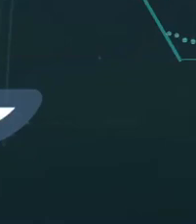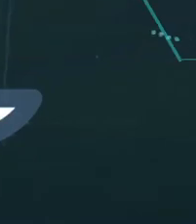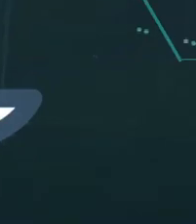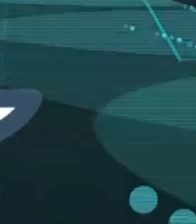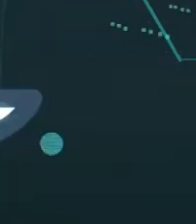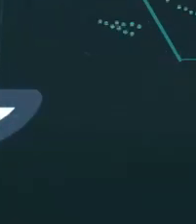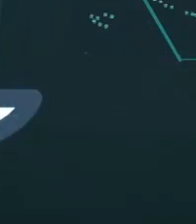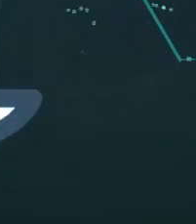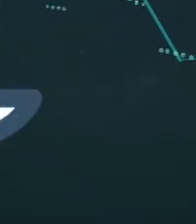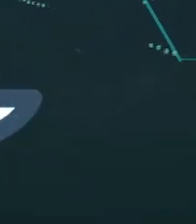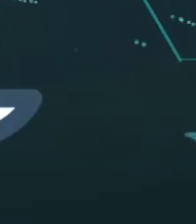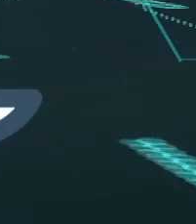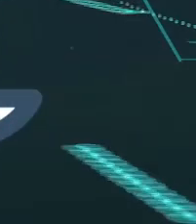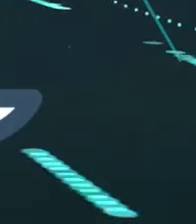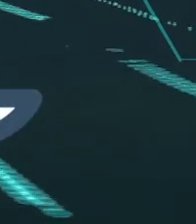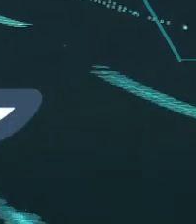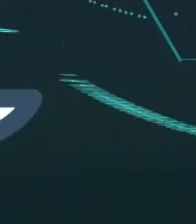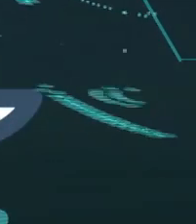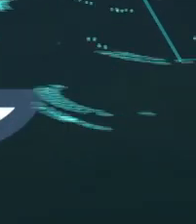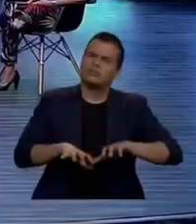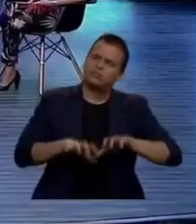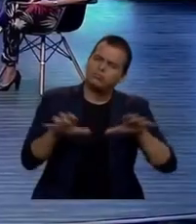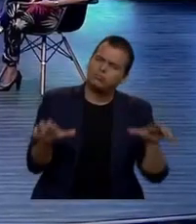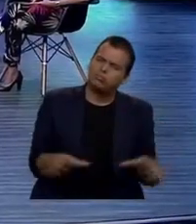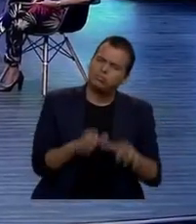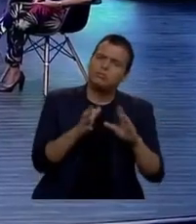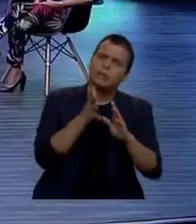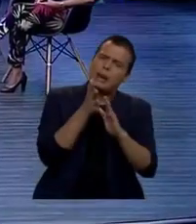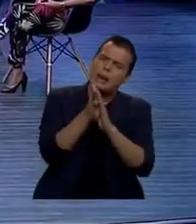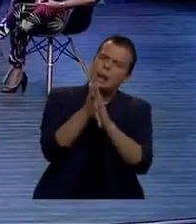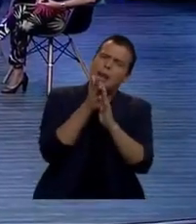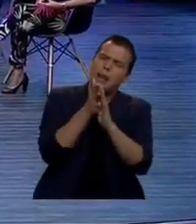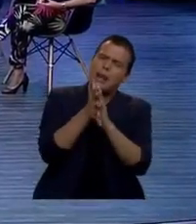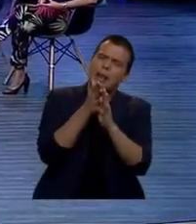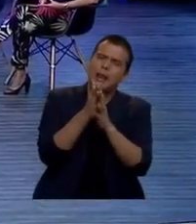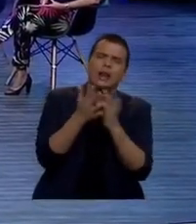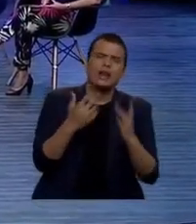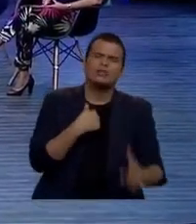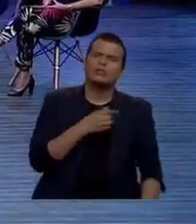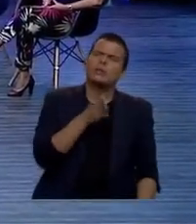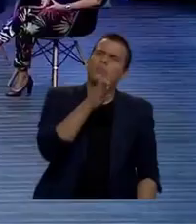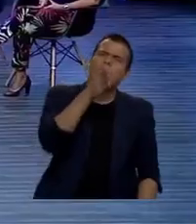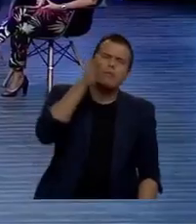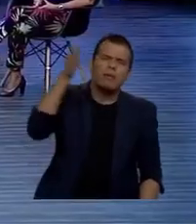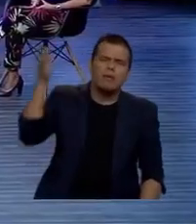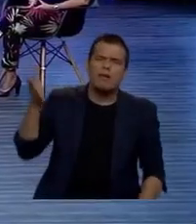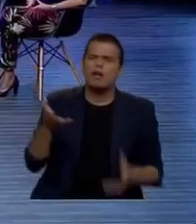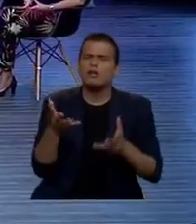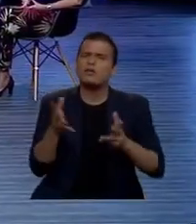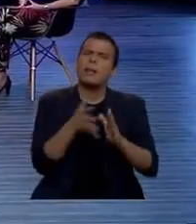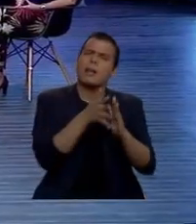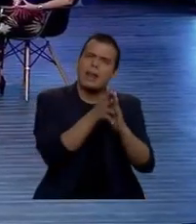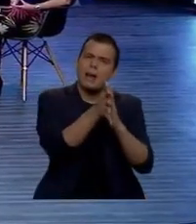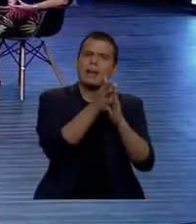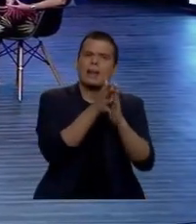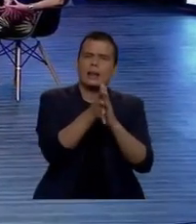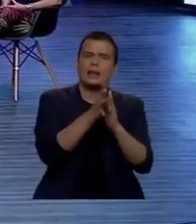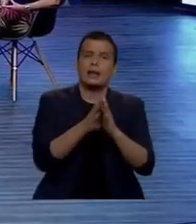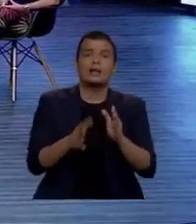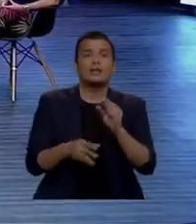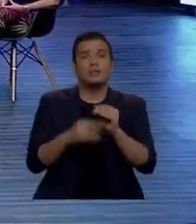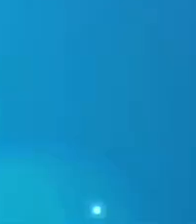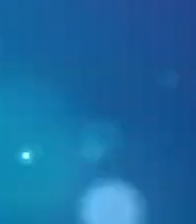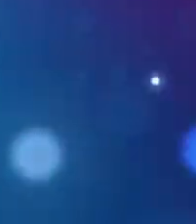y no únicamente eso sino contando que estamos haciendo a dónde estamos llegando y compartiendo estas historias de vida que hemos visto